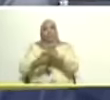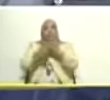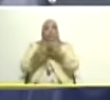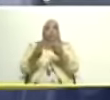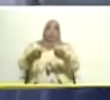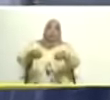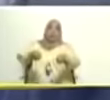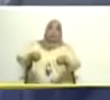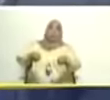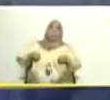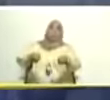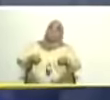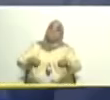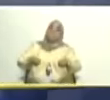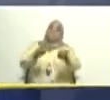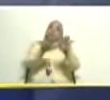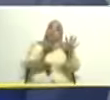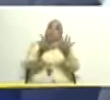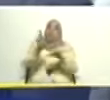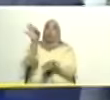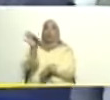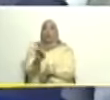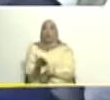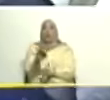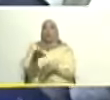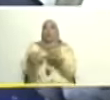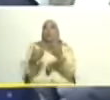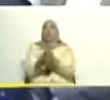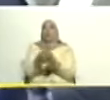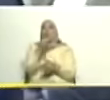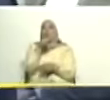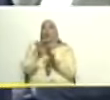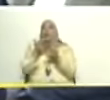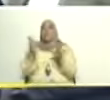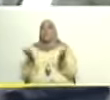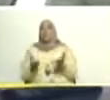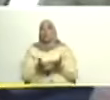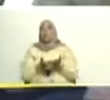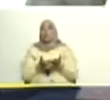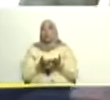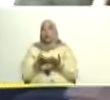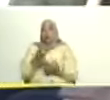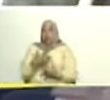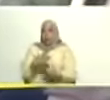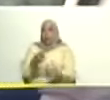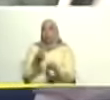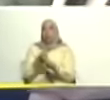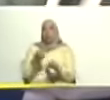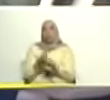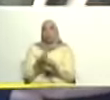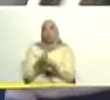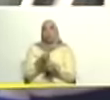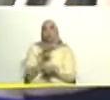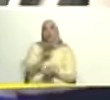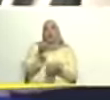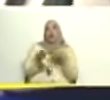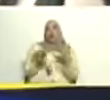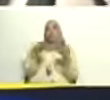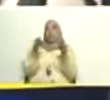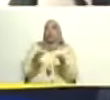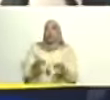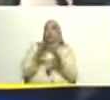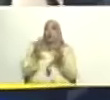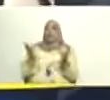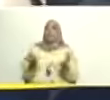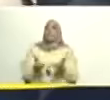el 72% abarca el territorio mundial. Pero lo interesante de ello es que de las 26.000 sanciones que existen en el